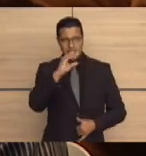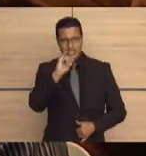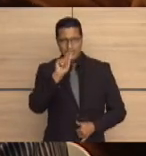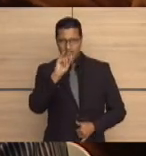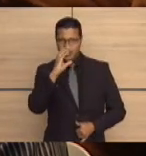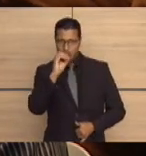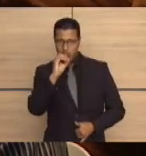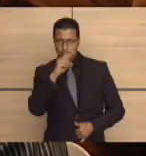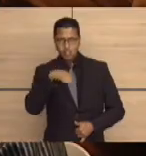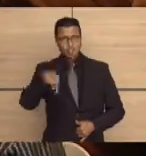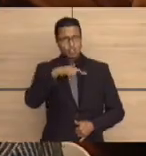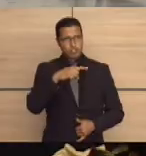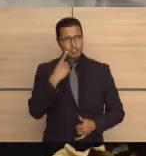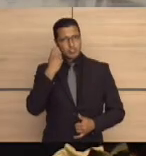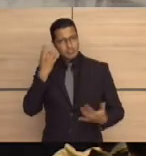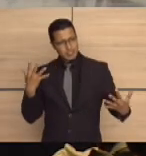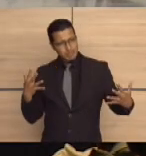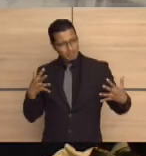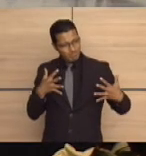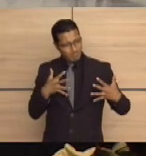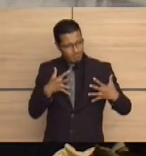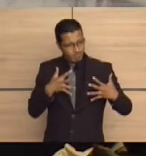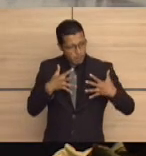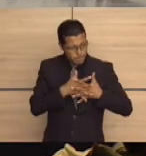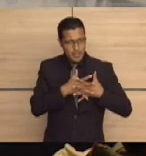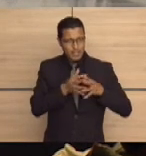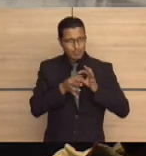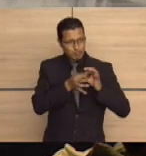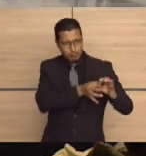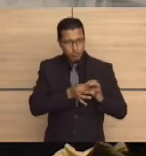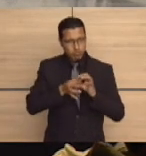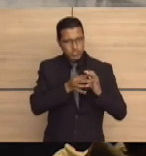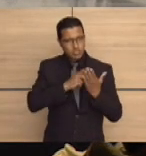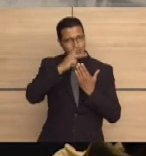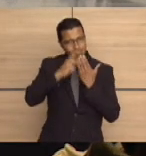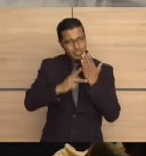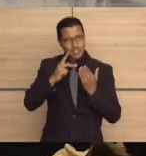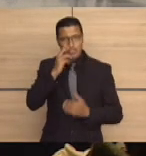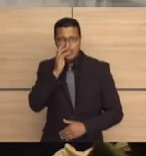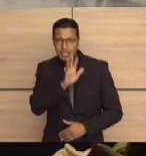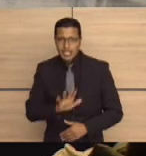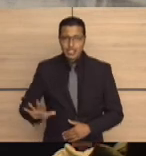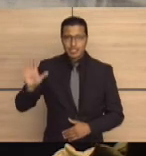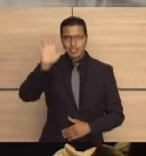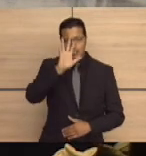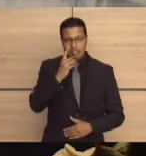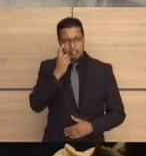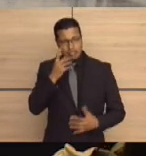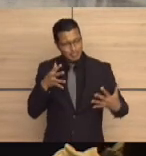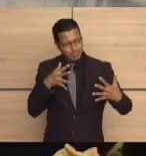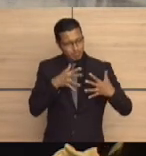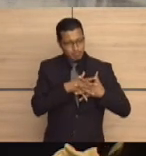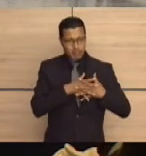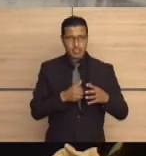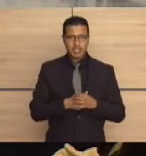hemos aprendido a incorporar al territorio nacional y a un proyecto nacional, ¿no? Y